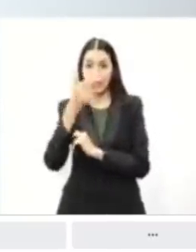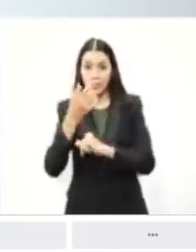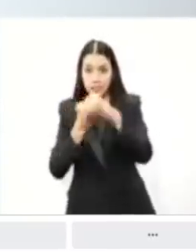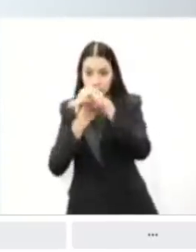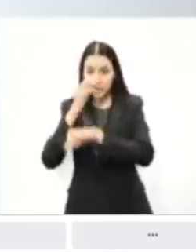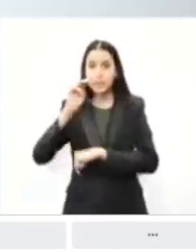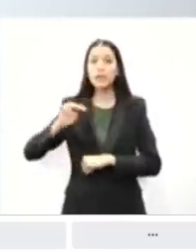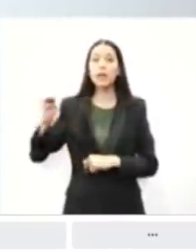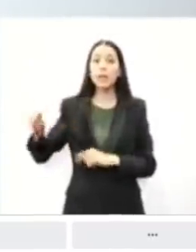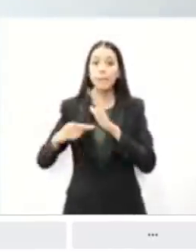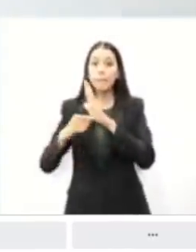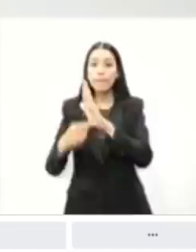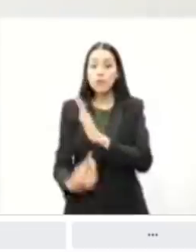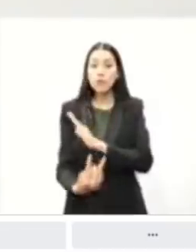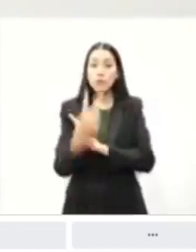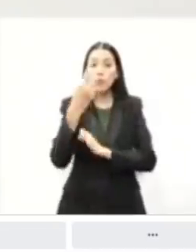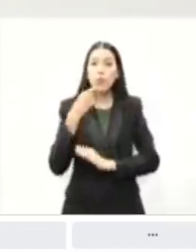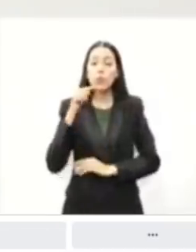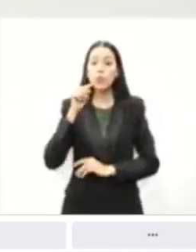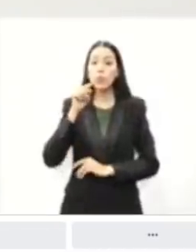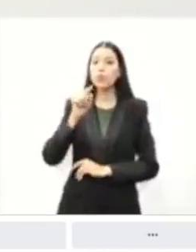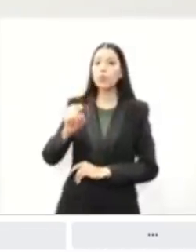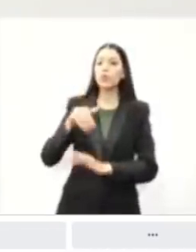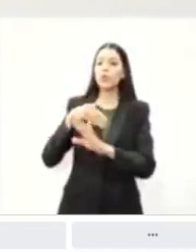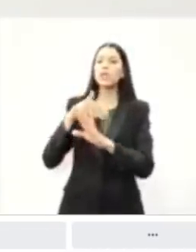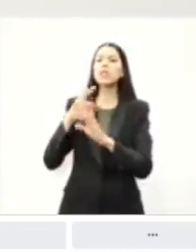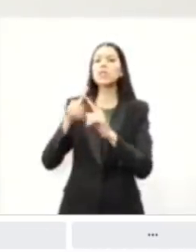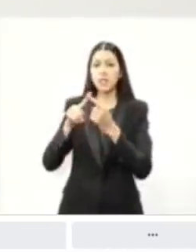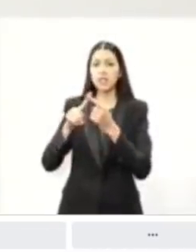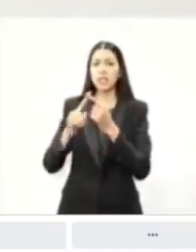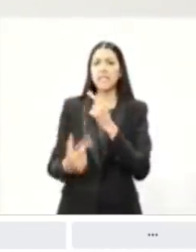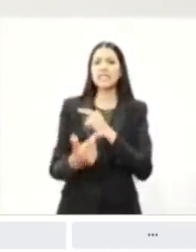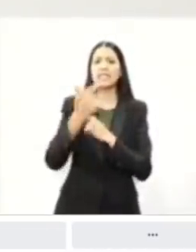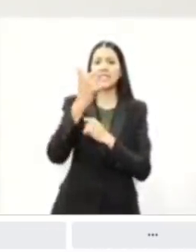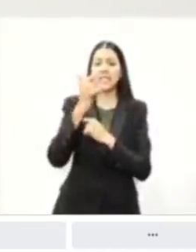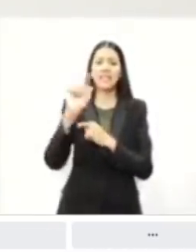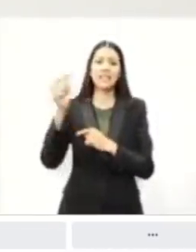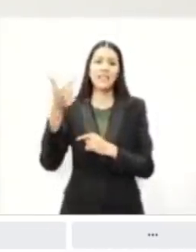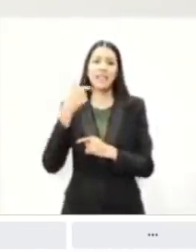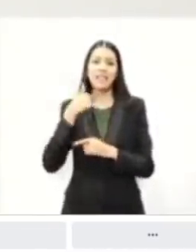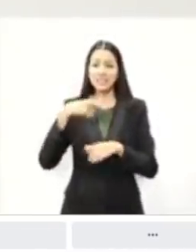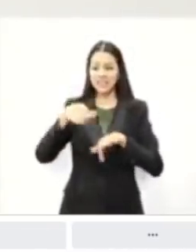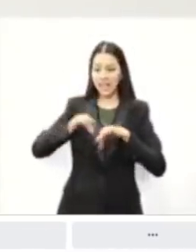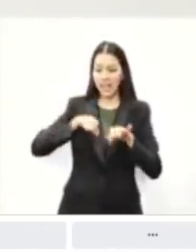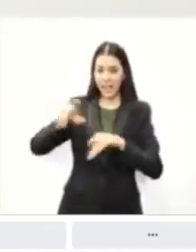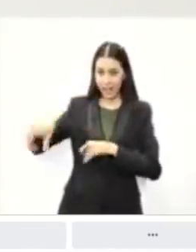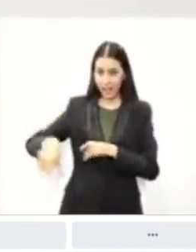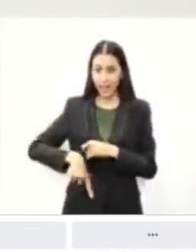Estado de Michoacán 2 denuncias en contra de 7 exfuncionarios públicos.